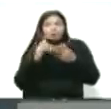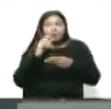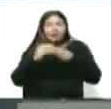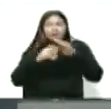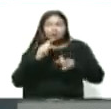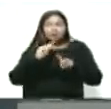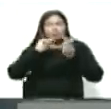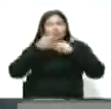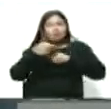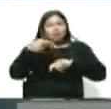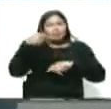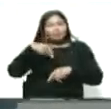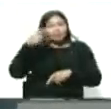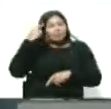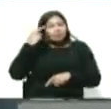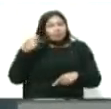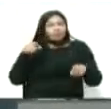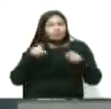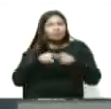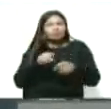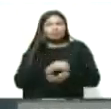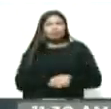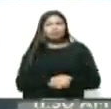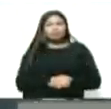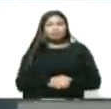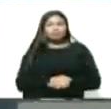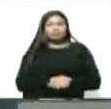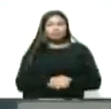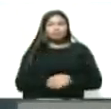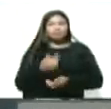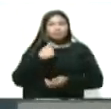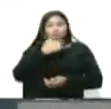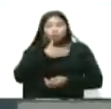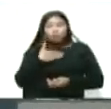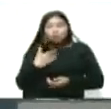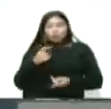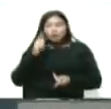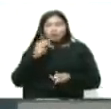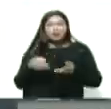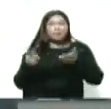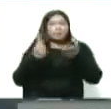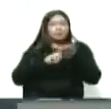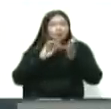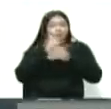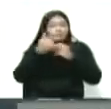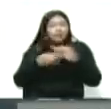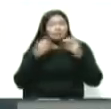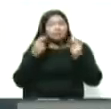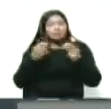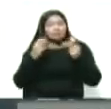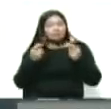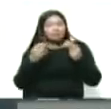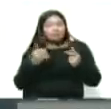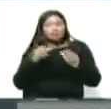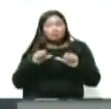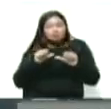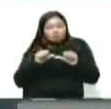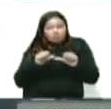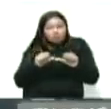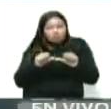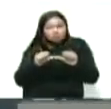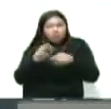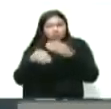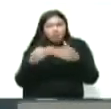a esta del día de hoy, que quiero repetir, es un plan de acción permanente, donde